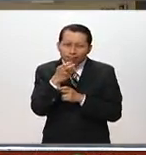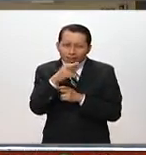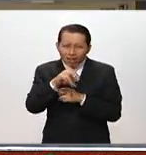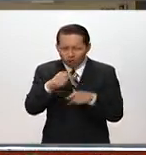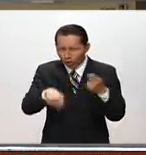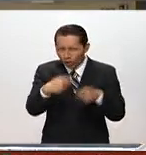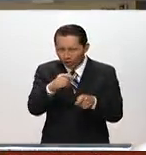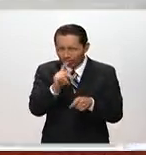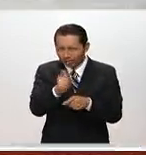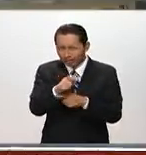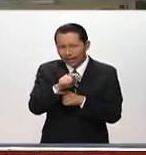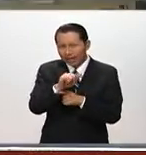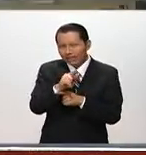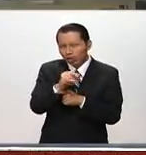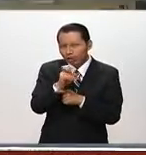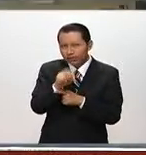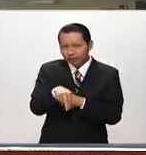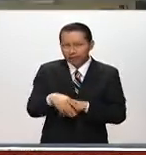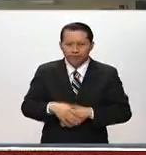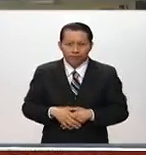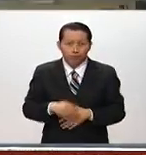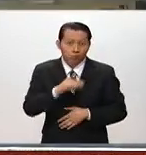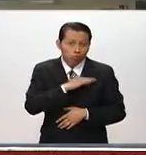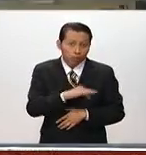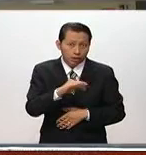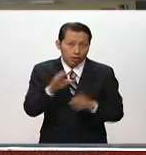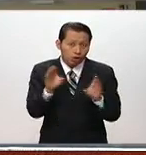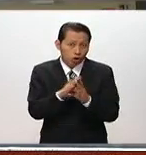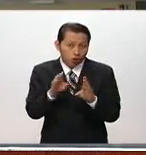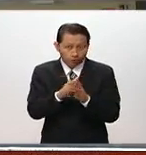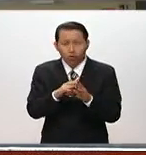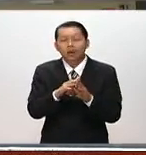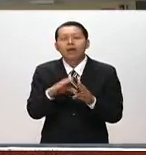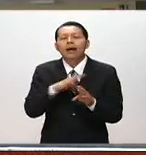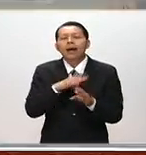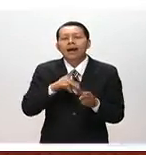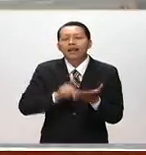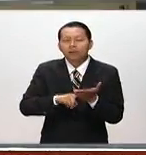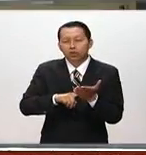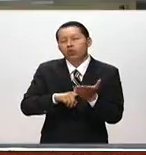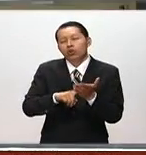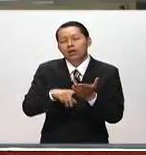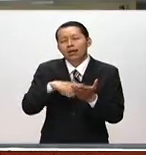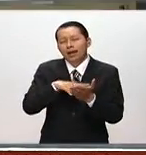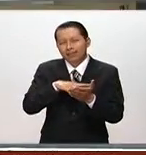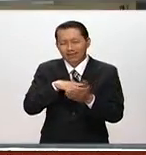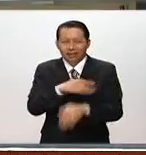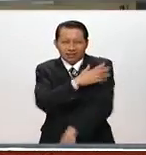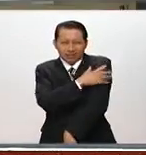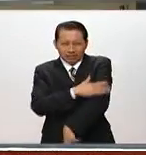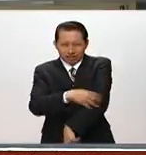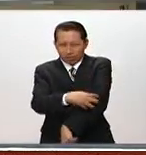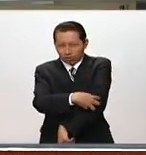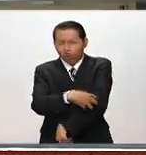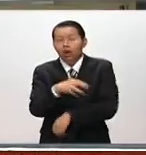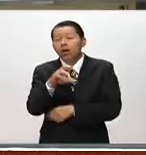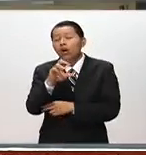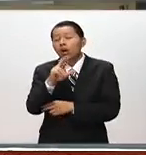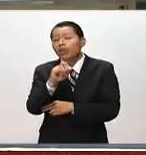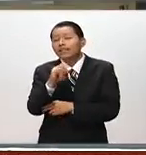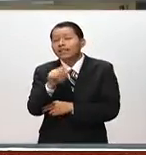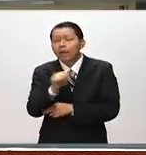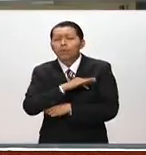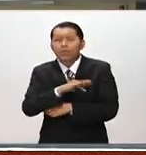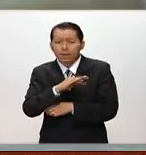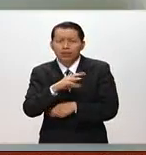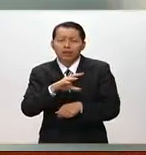llama quitosan para la regeneración de cartílago en rodilla. Y es un trabajo en colaboración con el Instituto Nacional